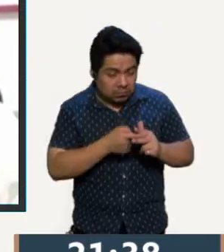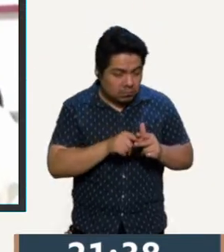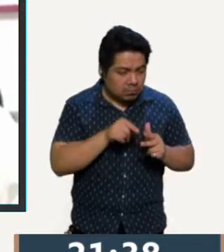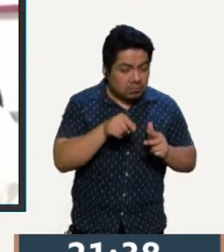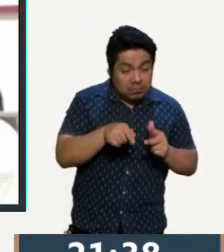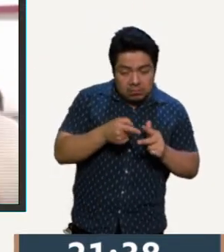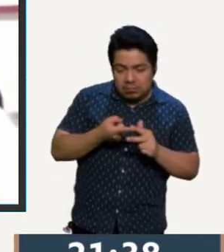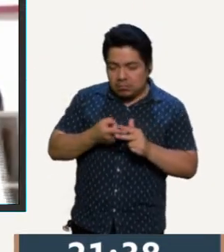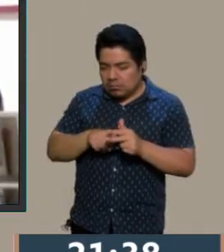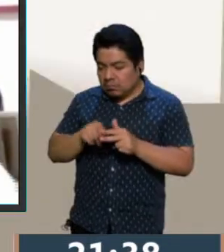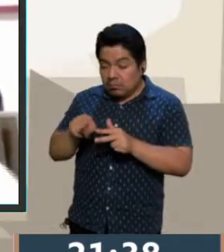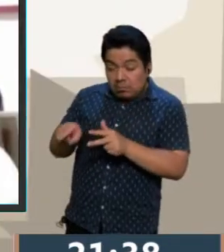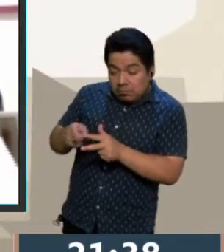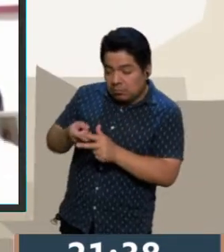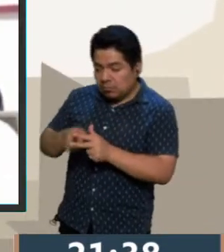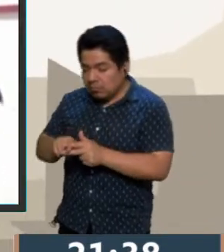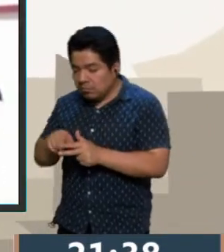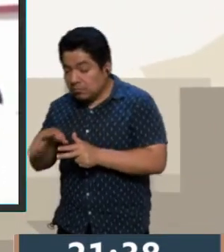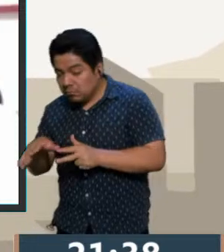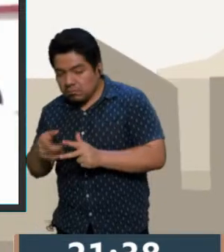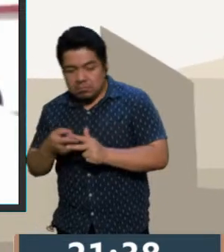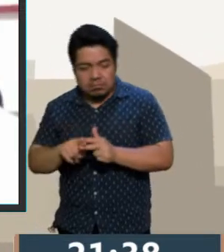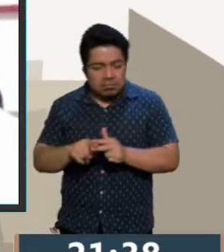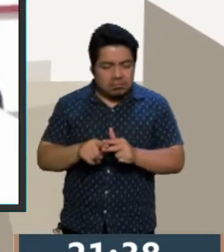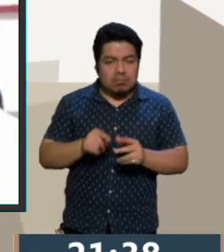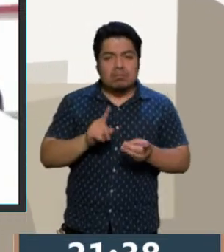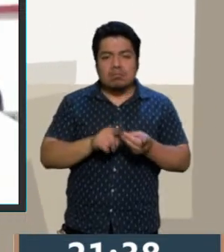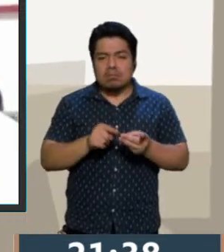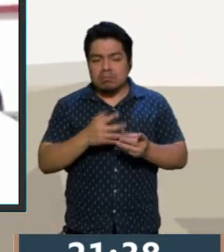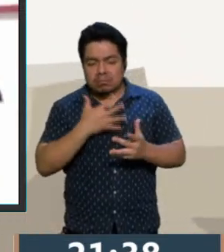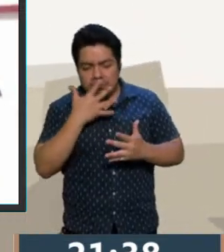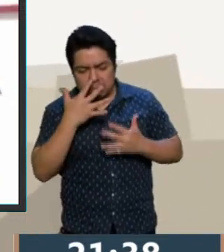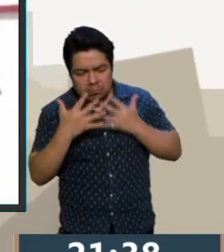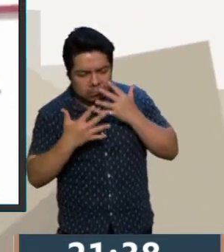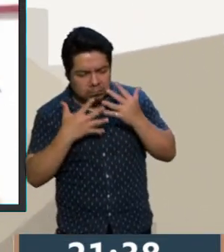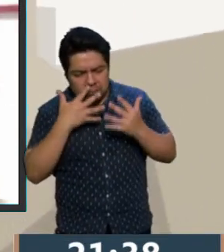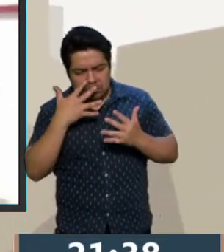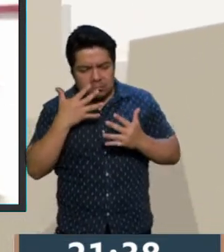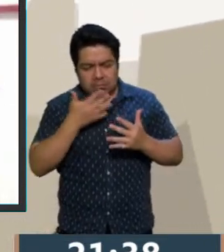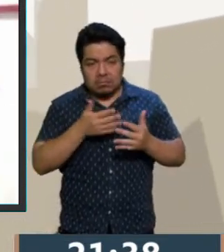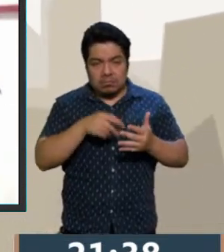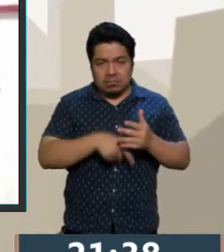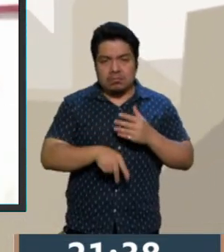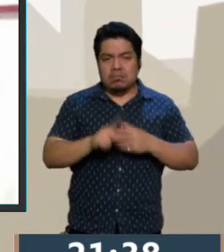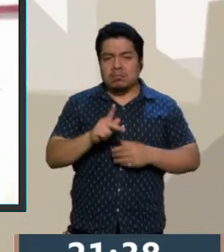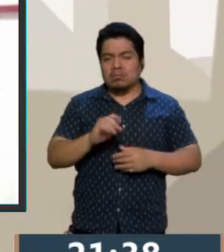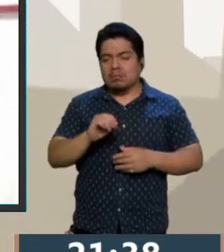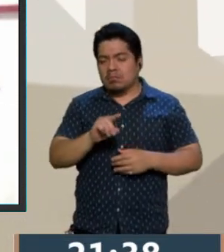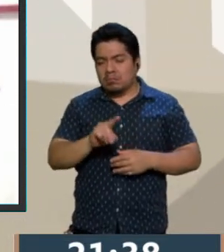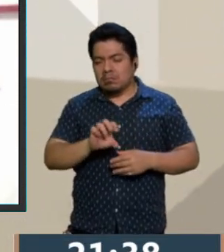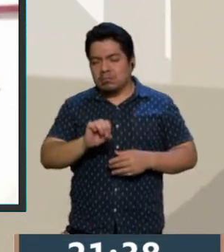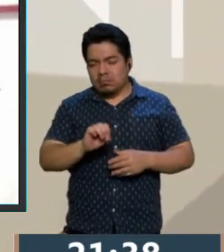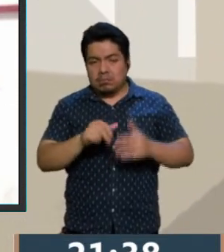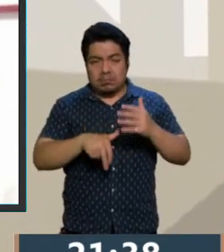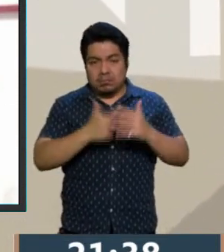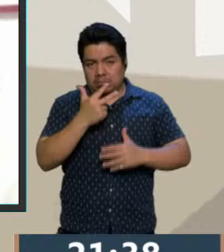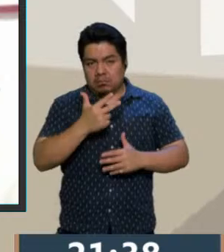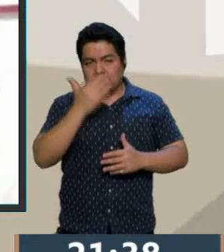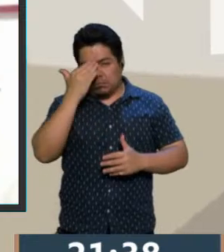la fuente a través de la cual llegó esta sustancia al Pozo Alfonso 13, donde finalmente se